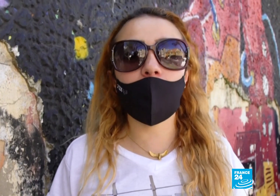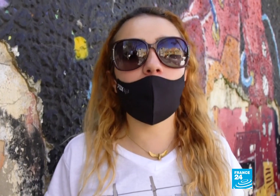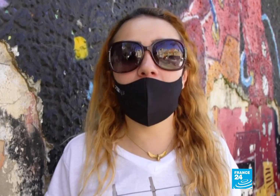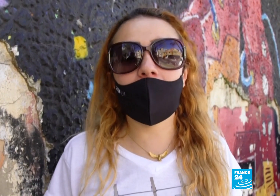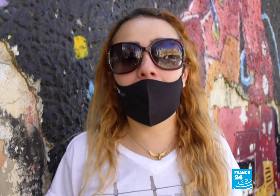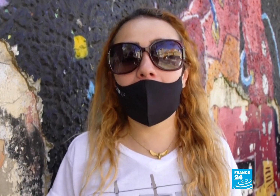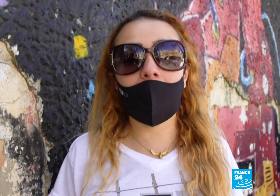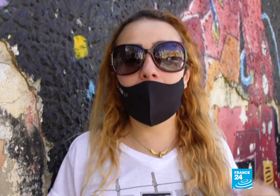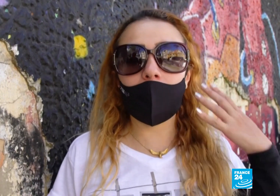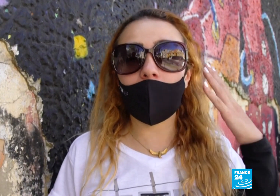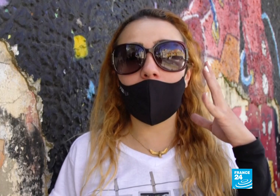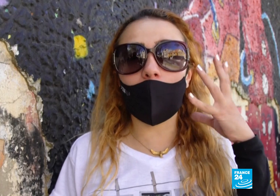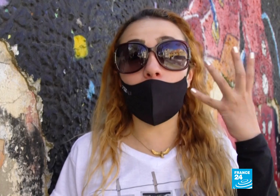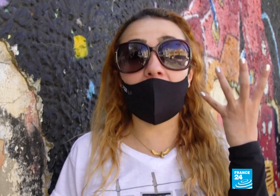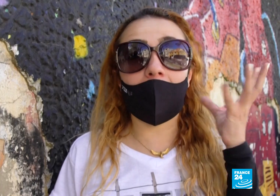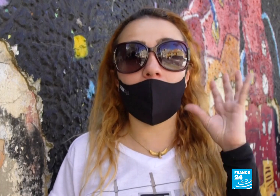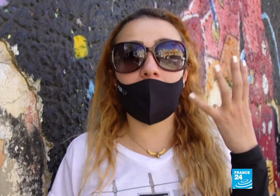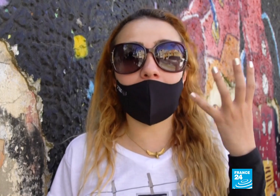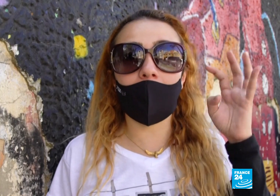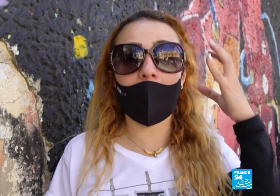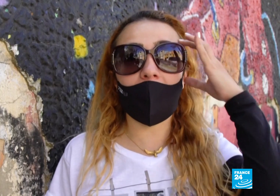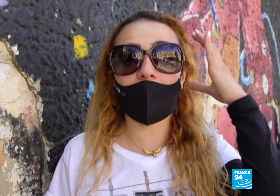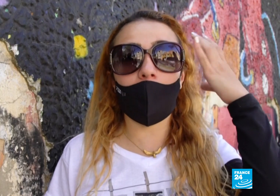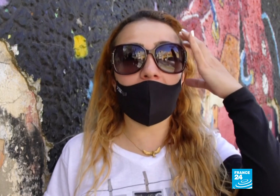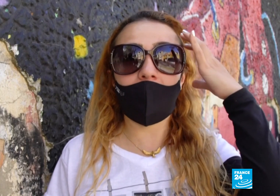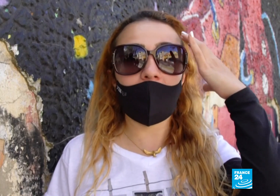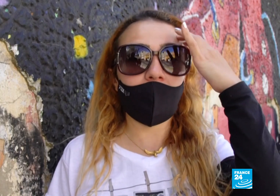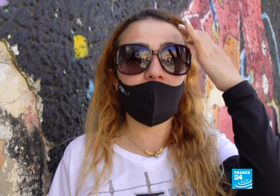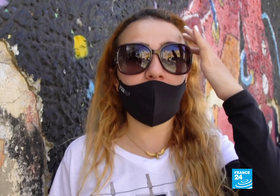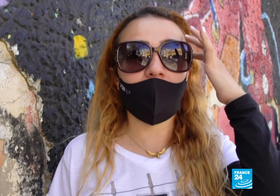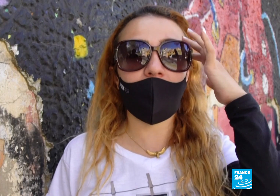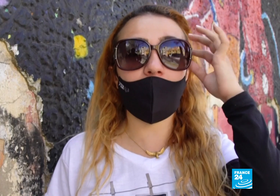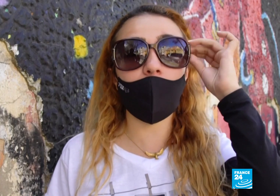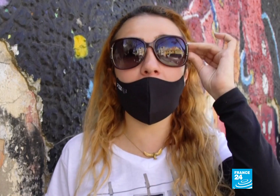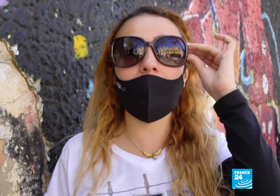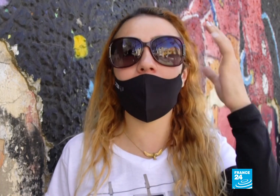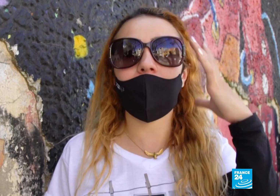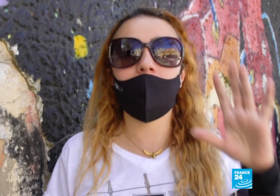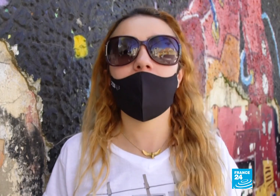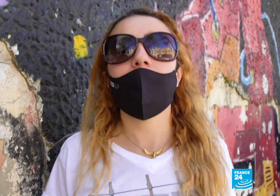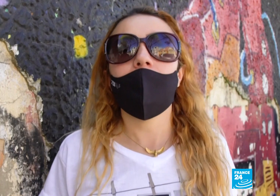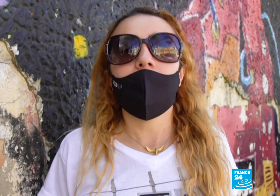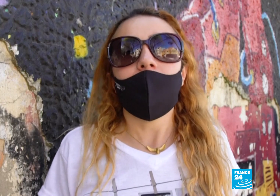estaba totalmente golpeado, o sea, tenía hematomas, fisuras